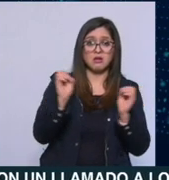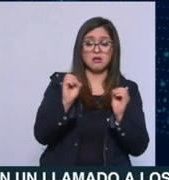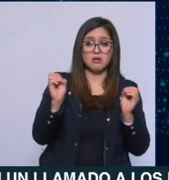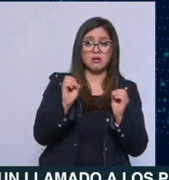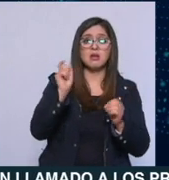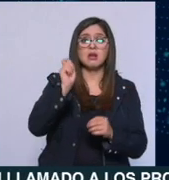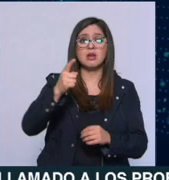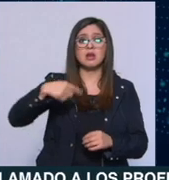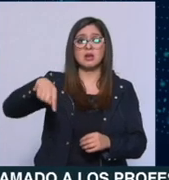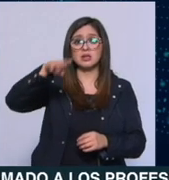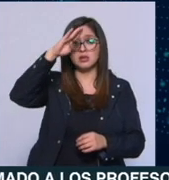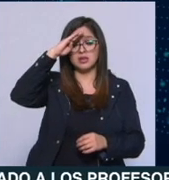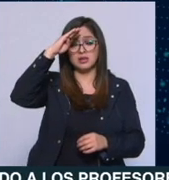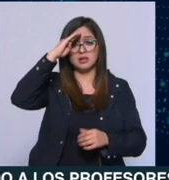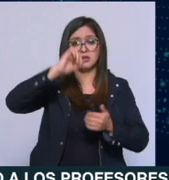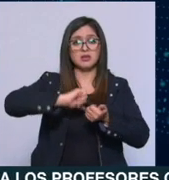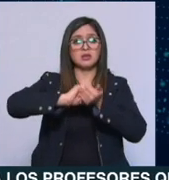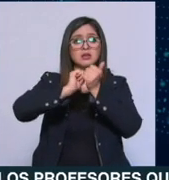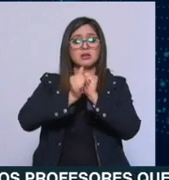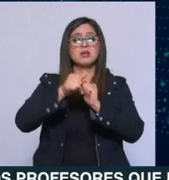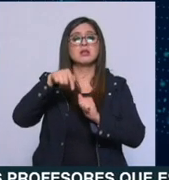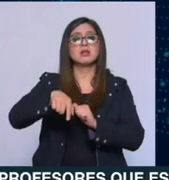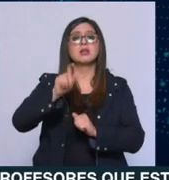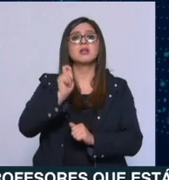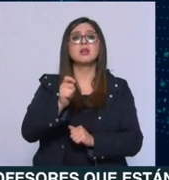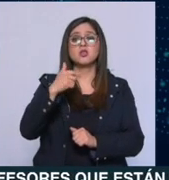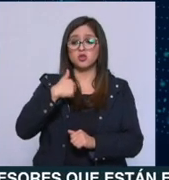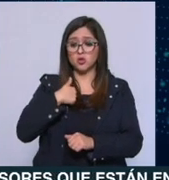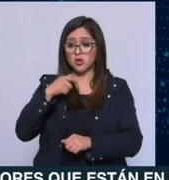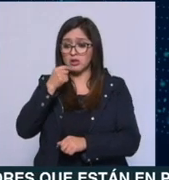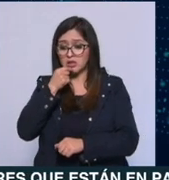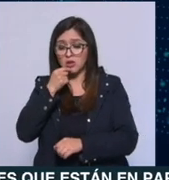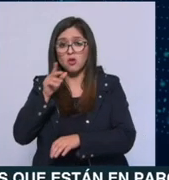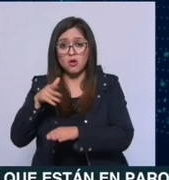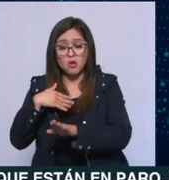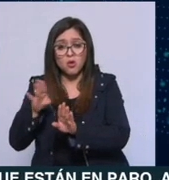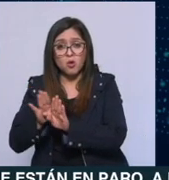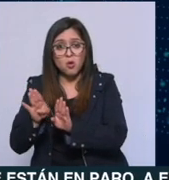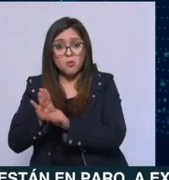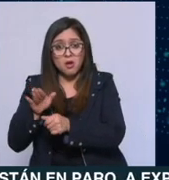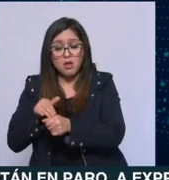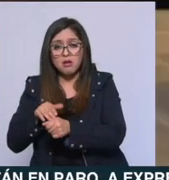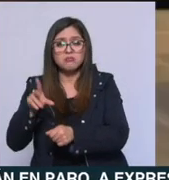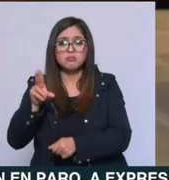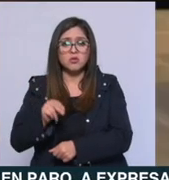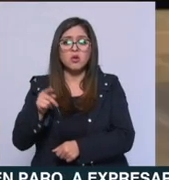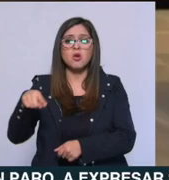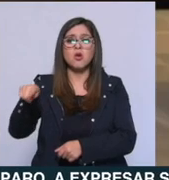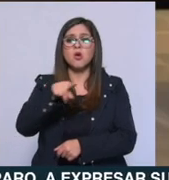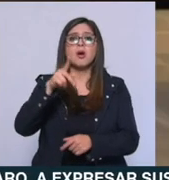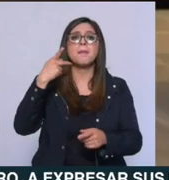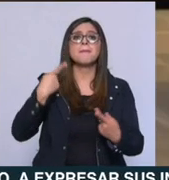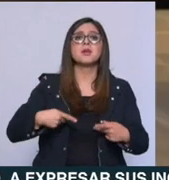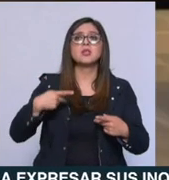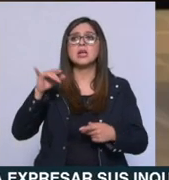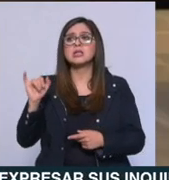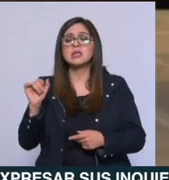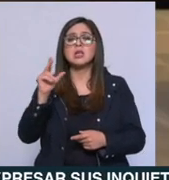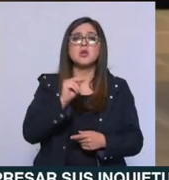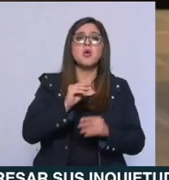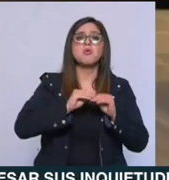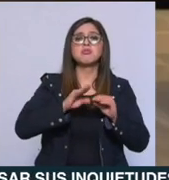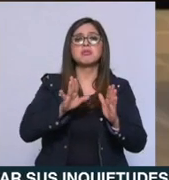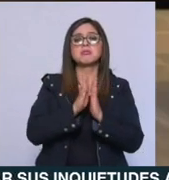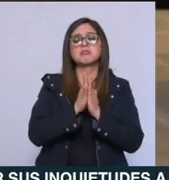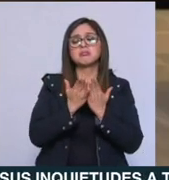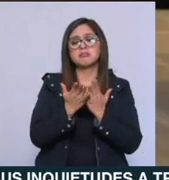soy un pederasta, sino porque a la editorial no le conviene tener a alguien que esté en entredicho. Tras la muerte de Armando, el grupo